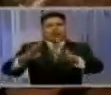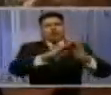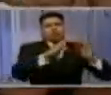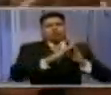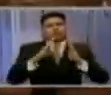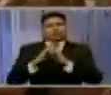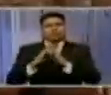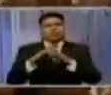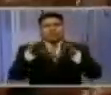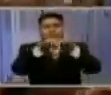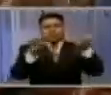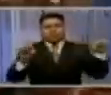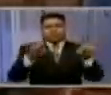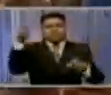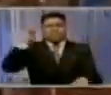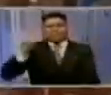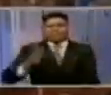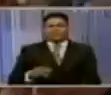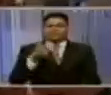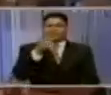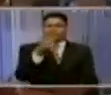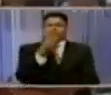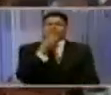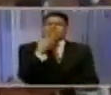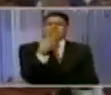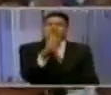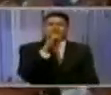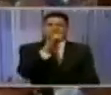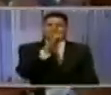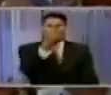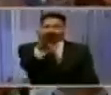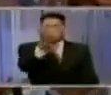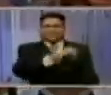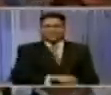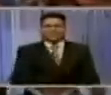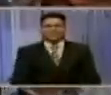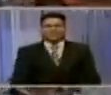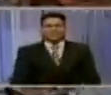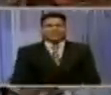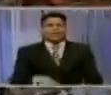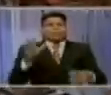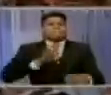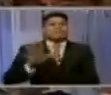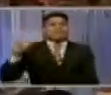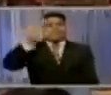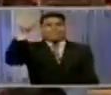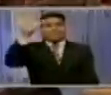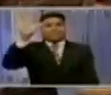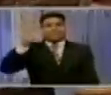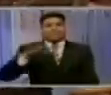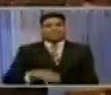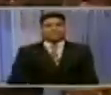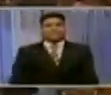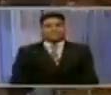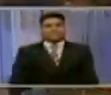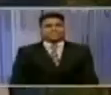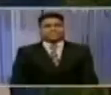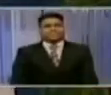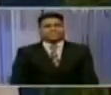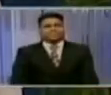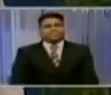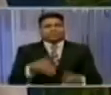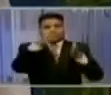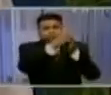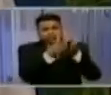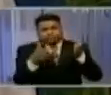Venezuela. Buenas noticias para la patria. Y a partir de